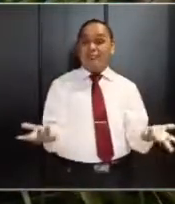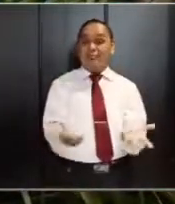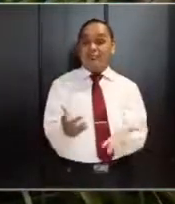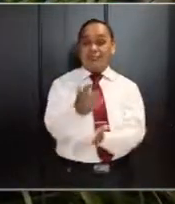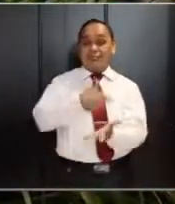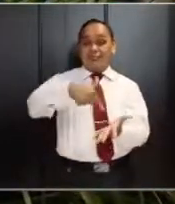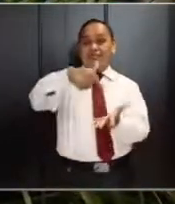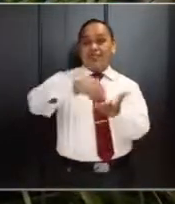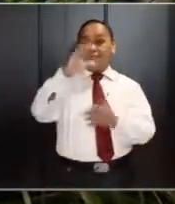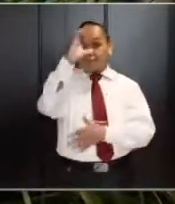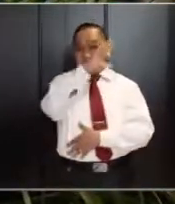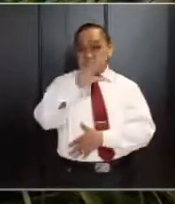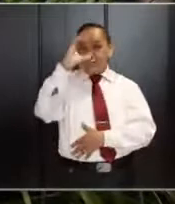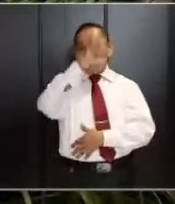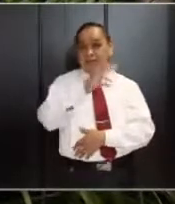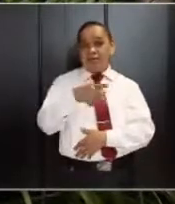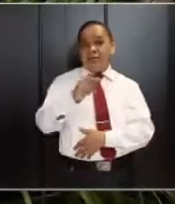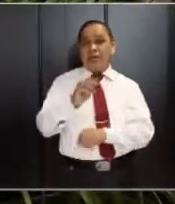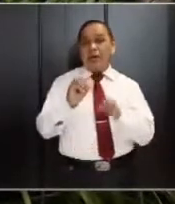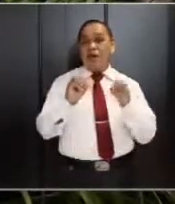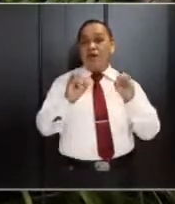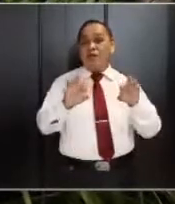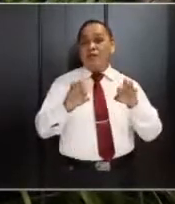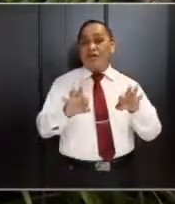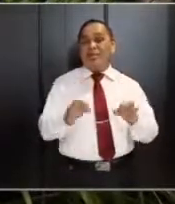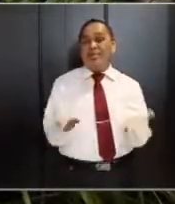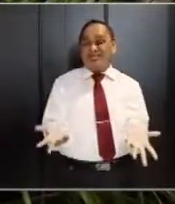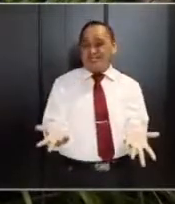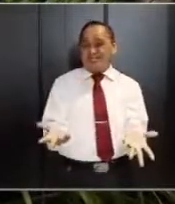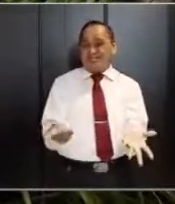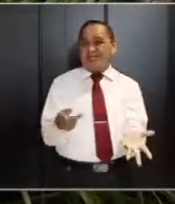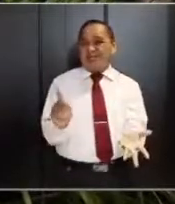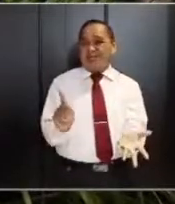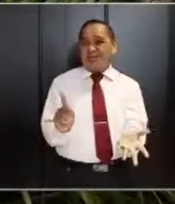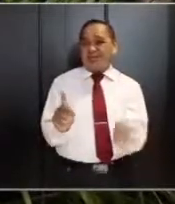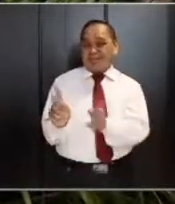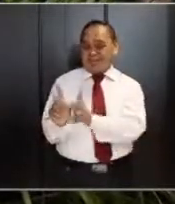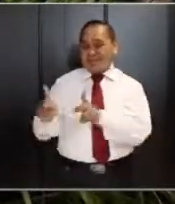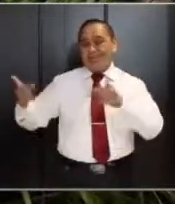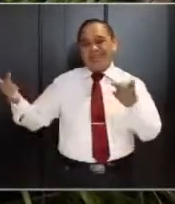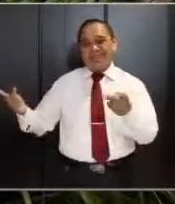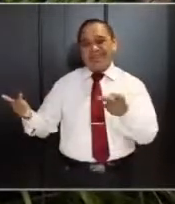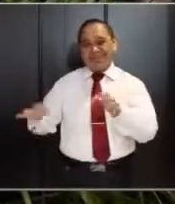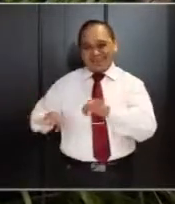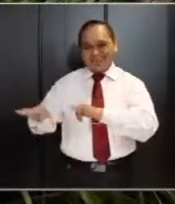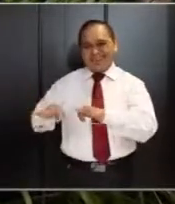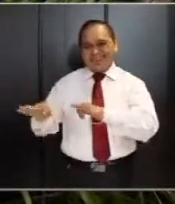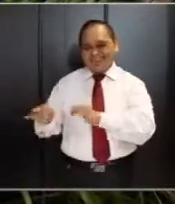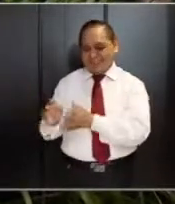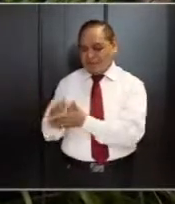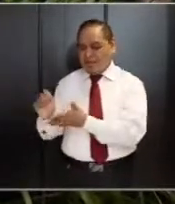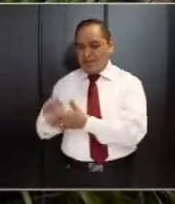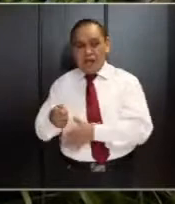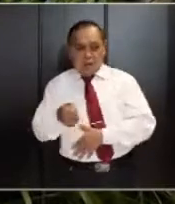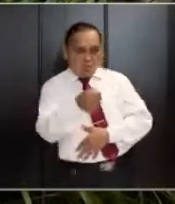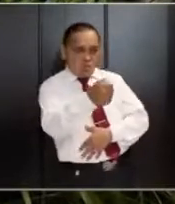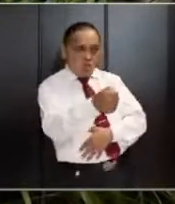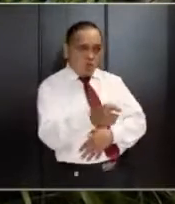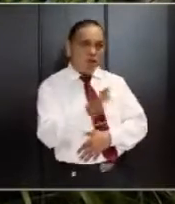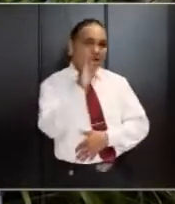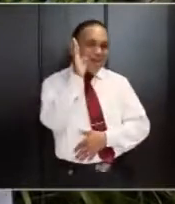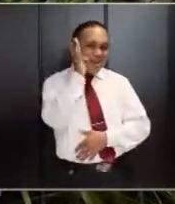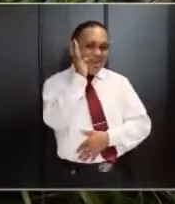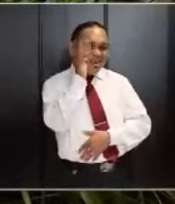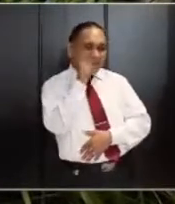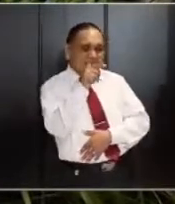ellos ya la estaban queriendo usar como oficinas. Y lamentablemente cuando los periodistas intentan preguntarle precisamente a la alcaldesa Ravelo de la